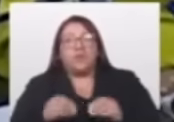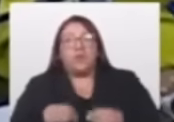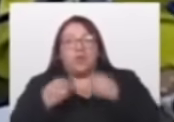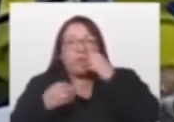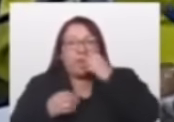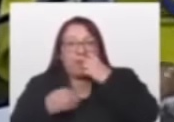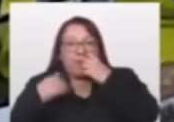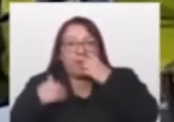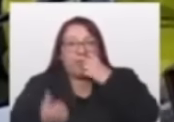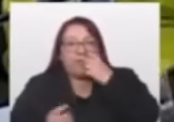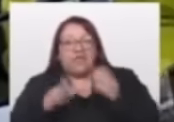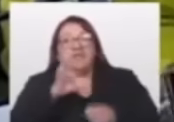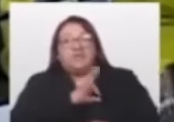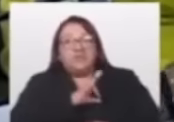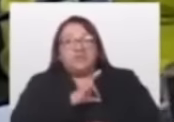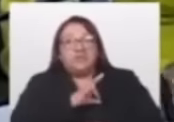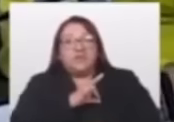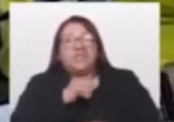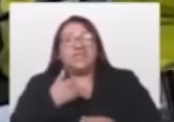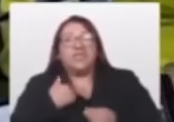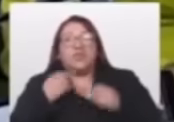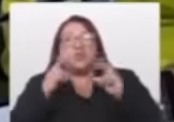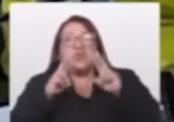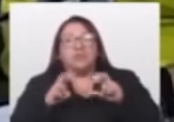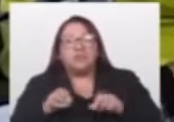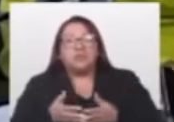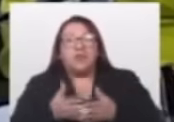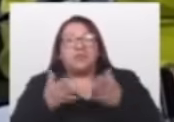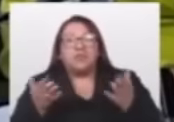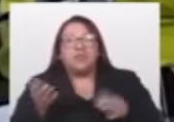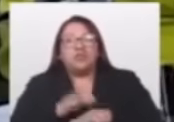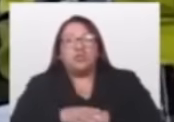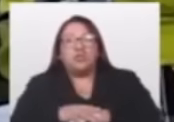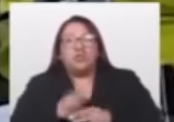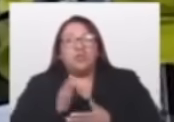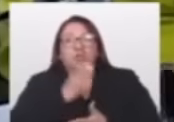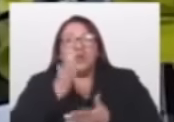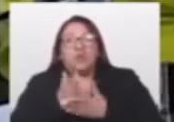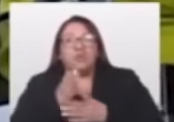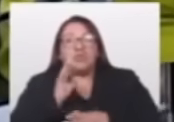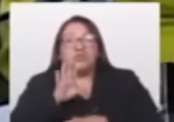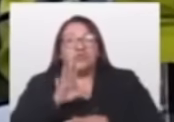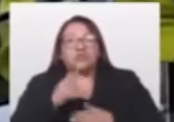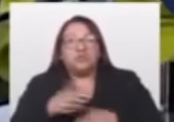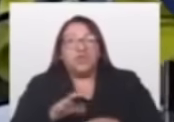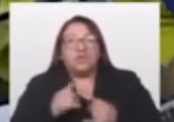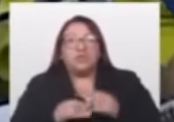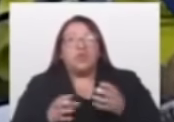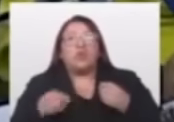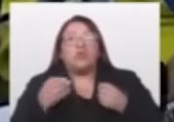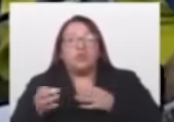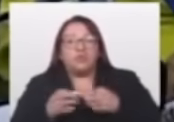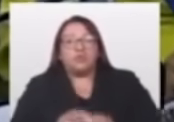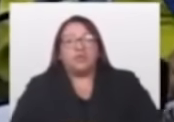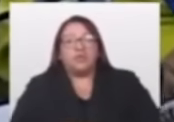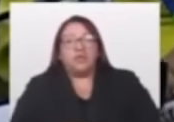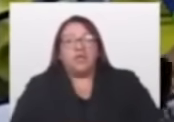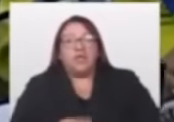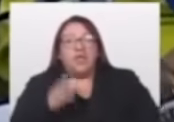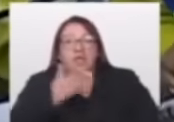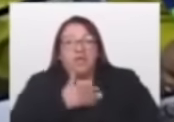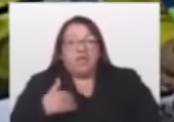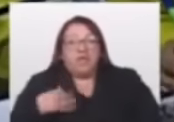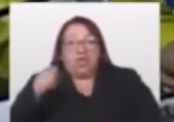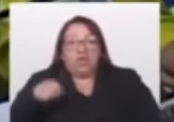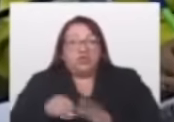la señora fiscal de la Nación mantiene una investigación abierta sobre un hecho que es falso? ¿Y a qué me refiero? El presidente